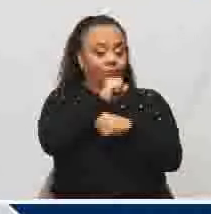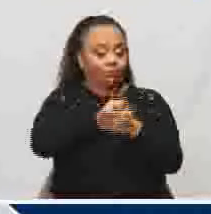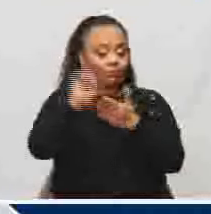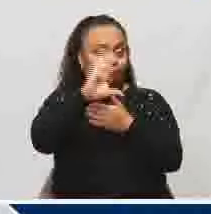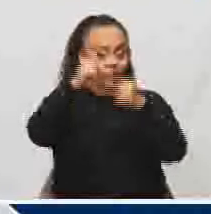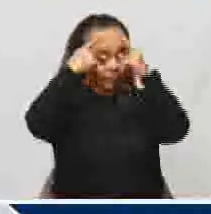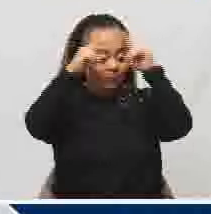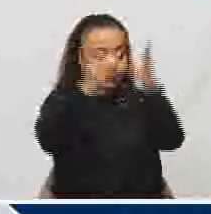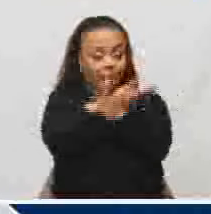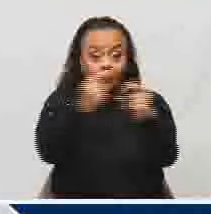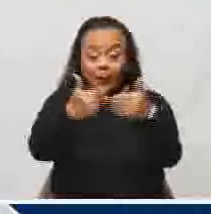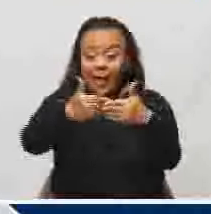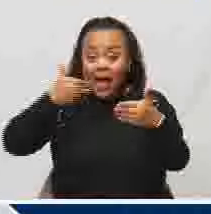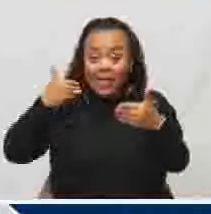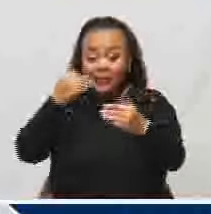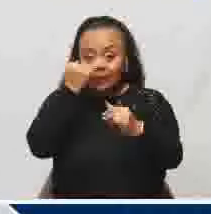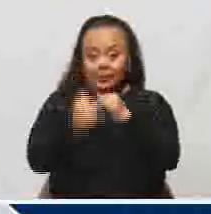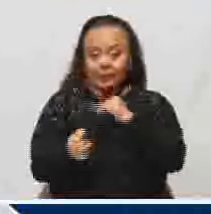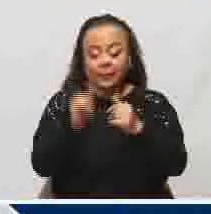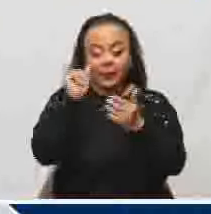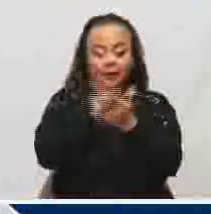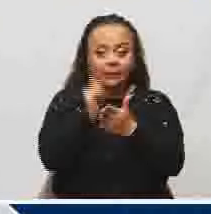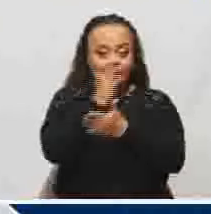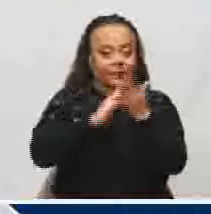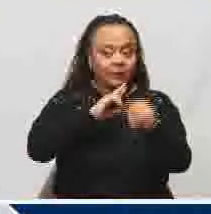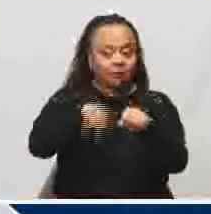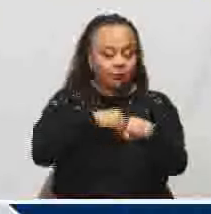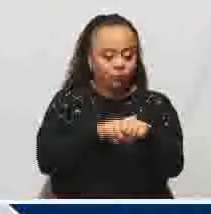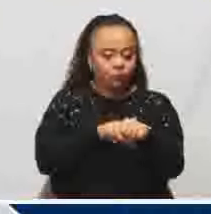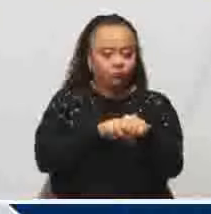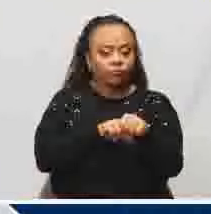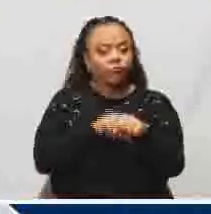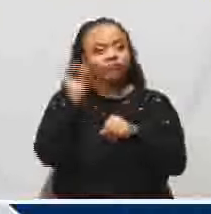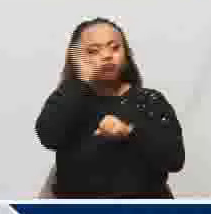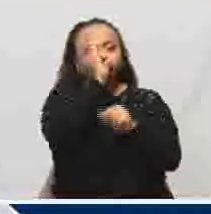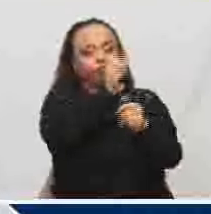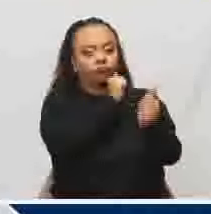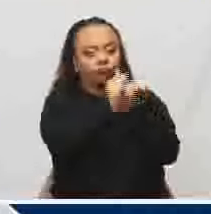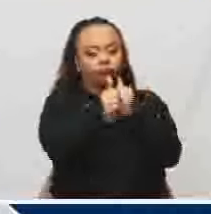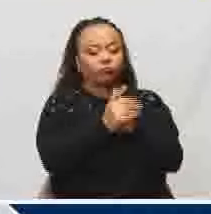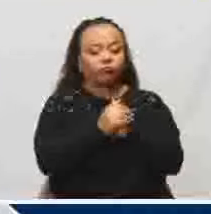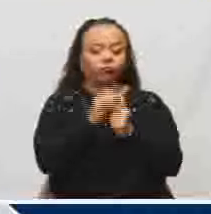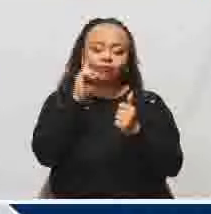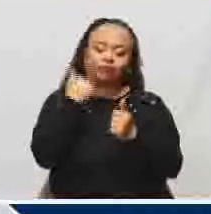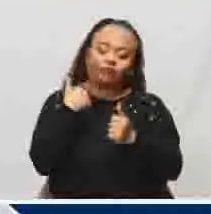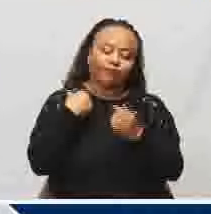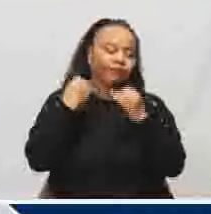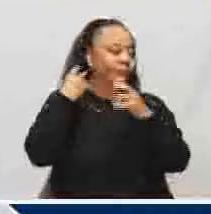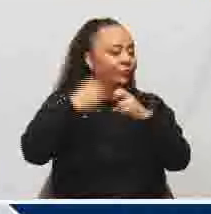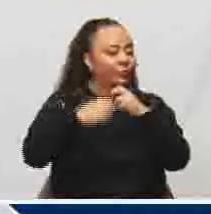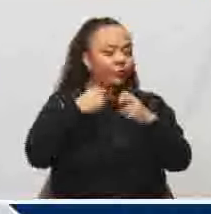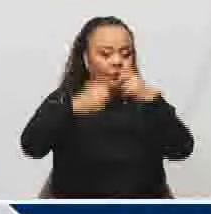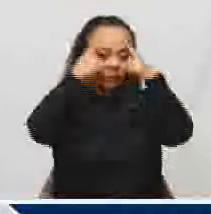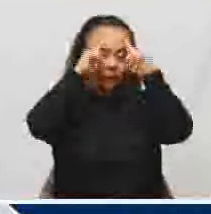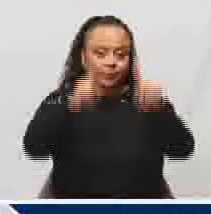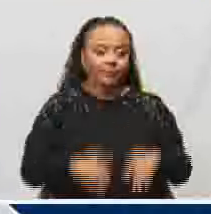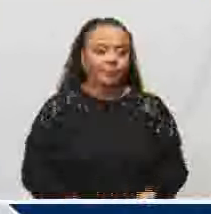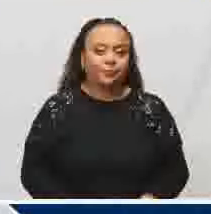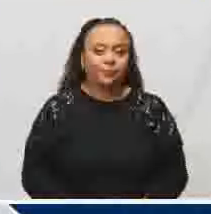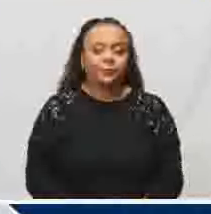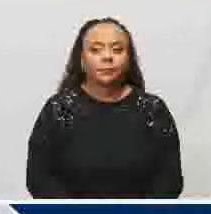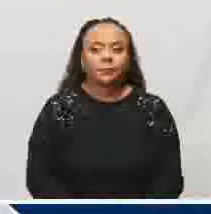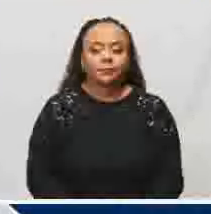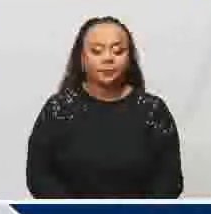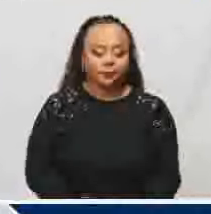solventar antes de que termine esta fase regular buscando una clasificación tendrá muchos problemas y llega a avanzar a semifinales y tengo